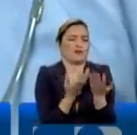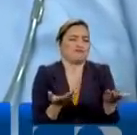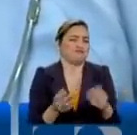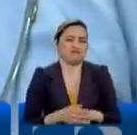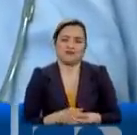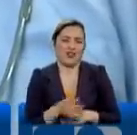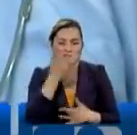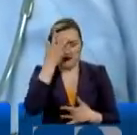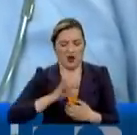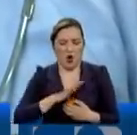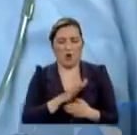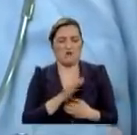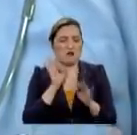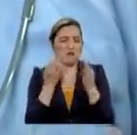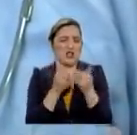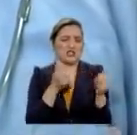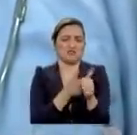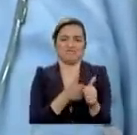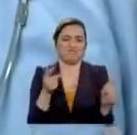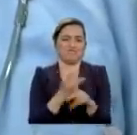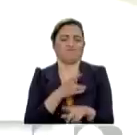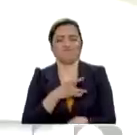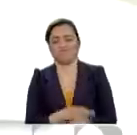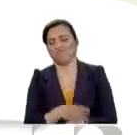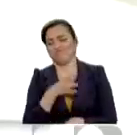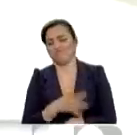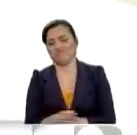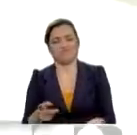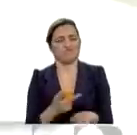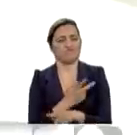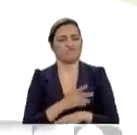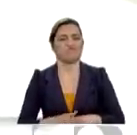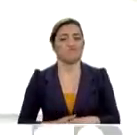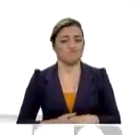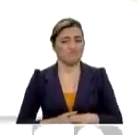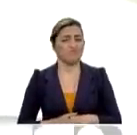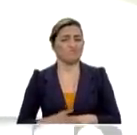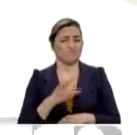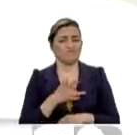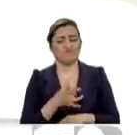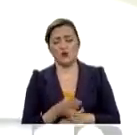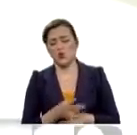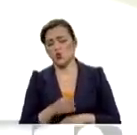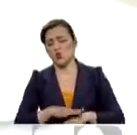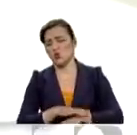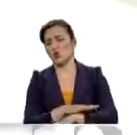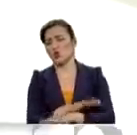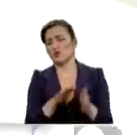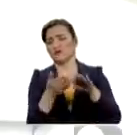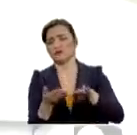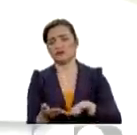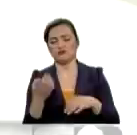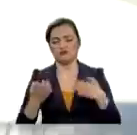pero en esta enfermedad no. Y creo que eso ha sido lo que más ha dolido. Siguen siendo bajas sensibles y eso sí repercute en el